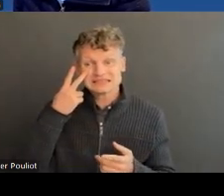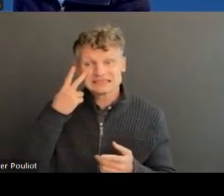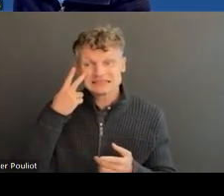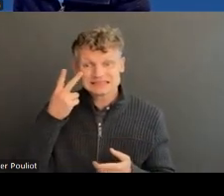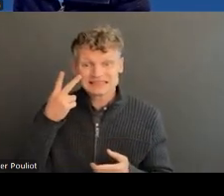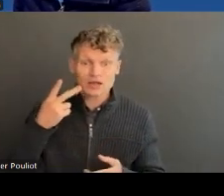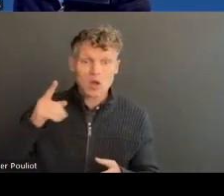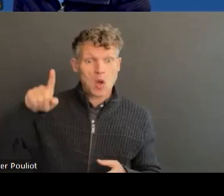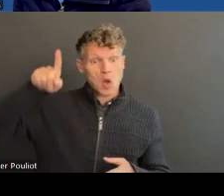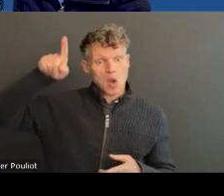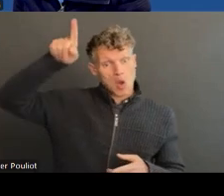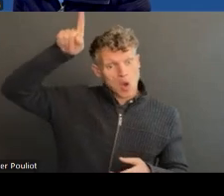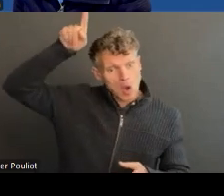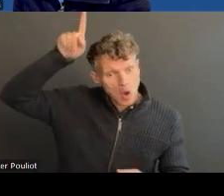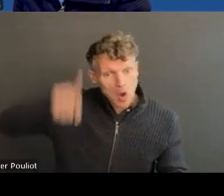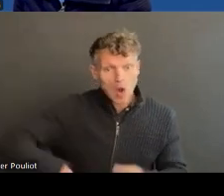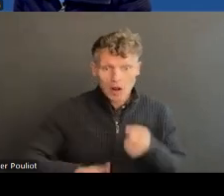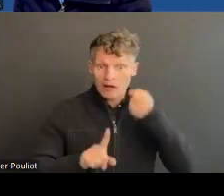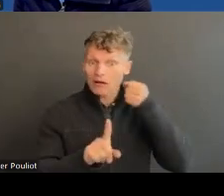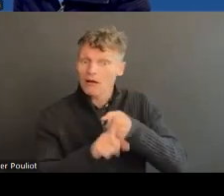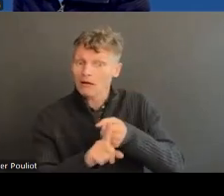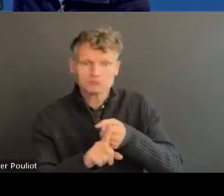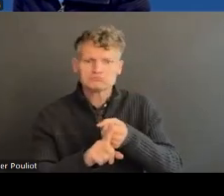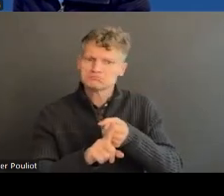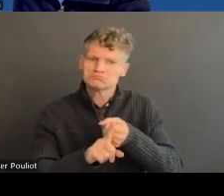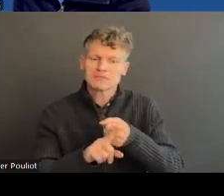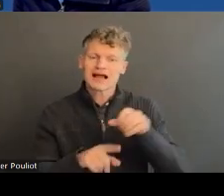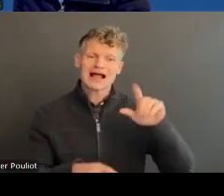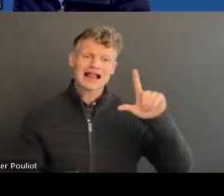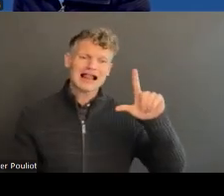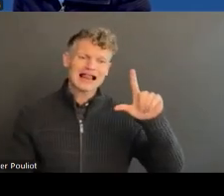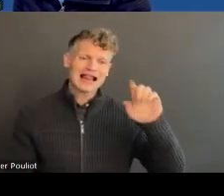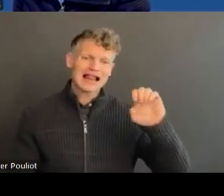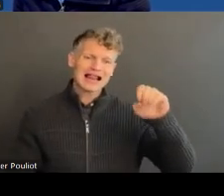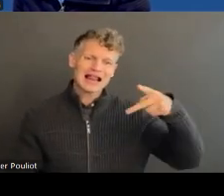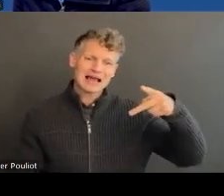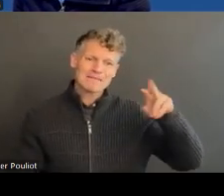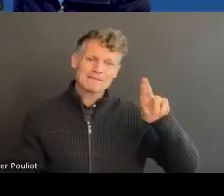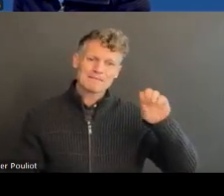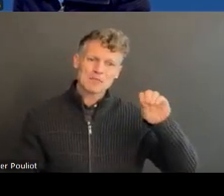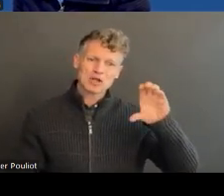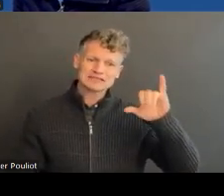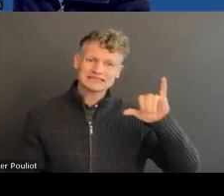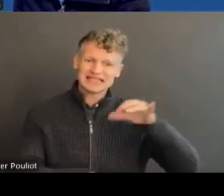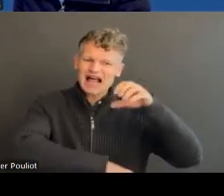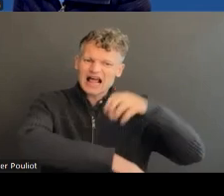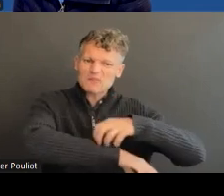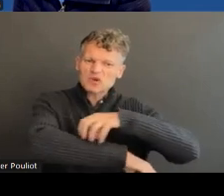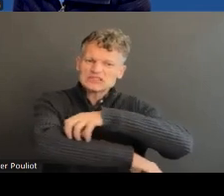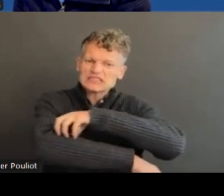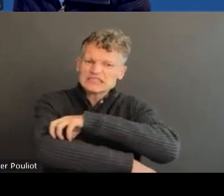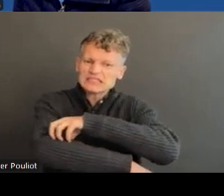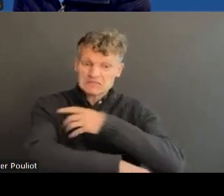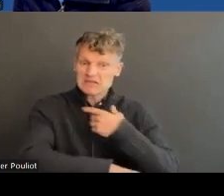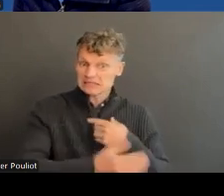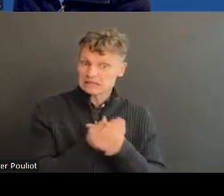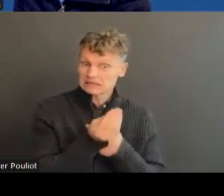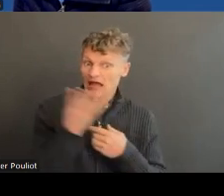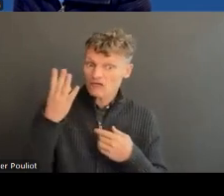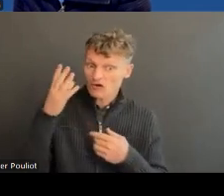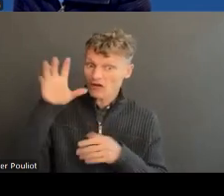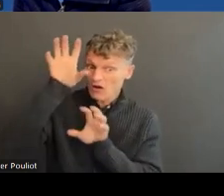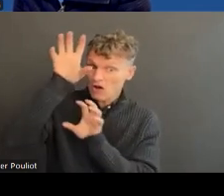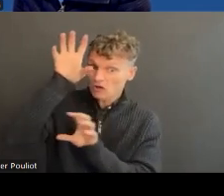con un nivel tan importante de comunicabilidad y transmisibilidad, vemos que hay la lepra, que afecta a